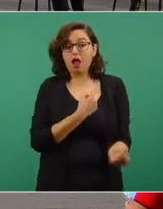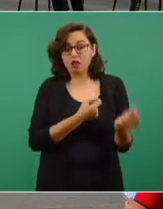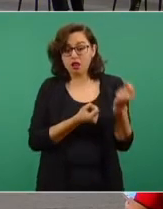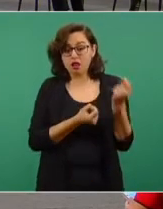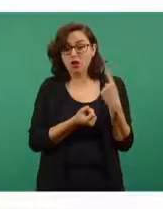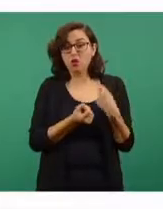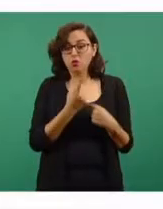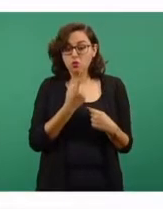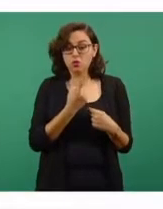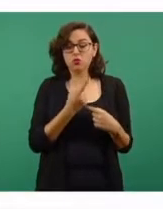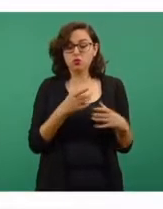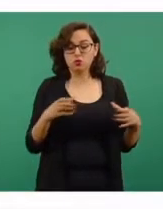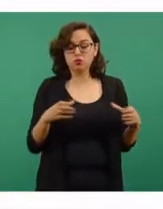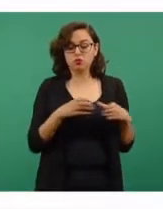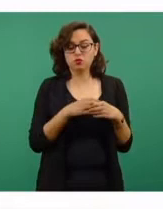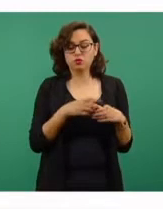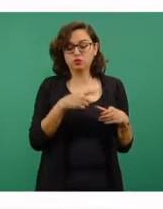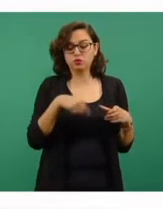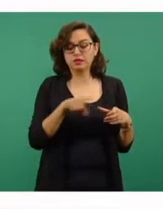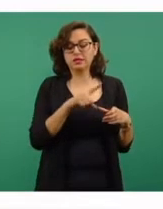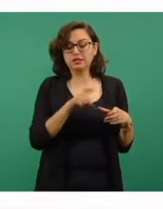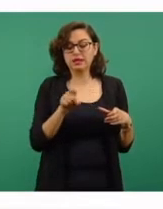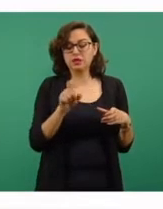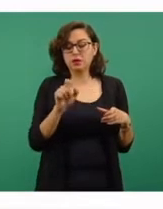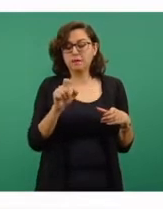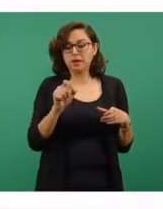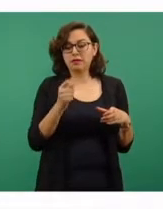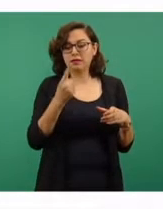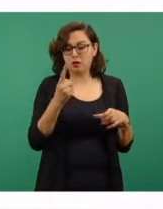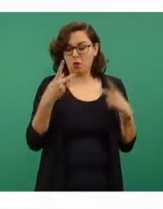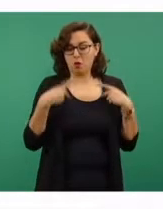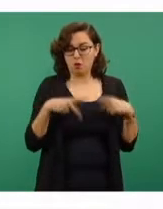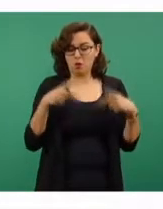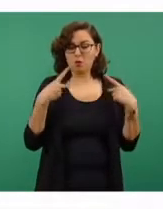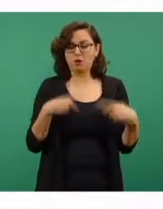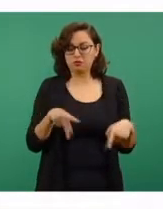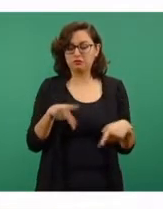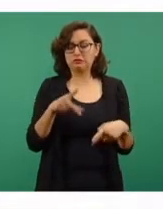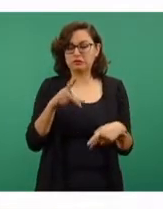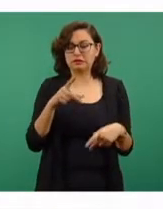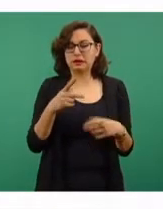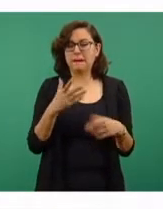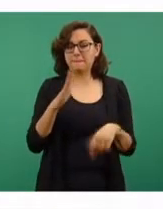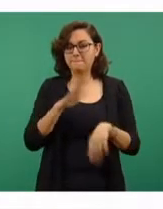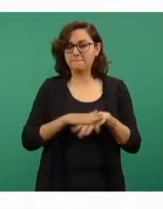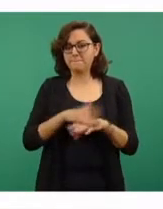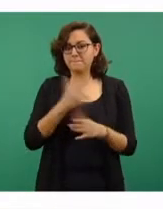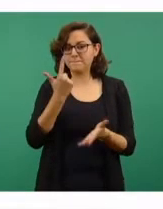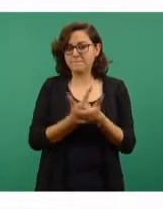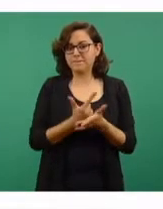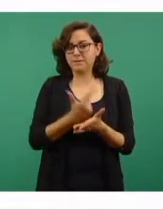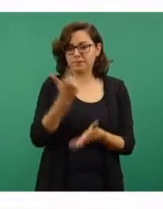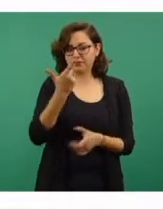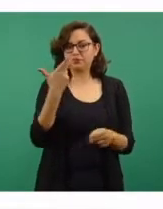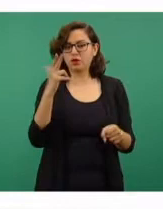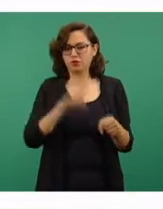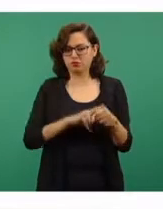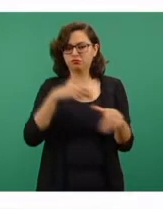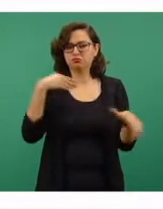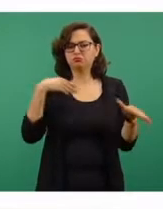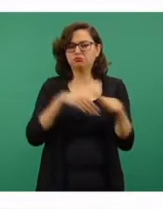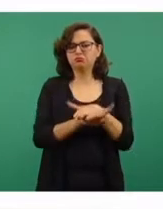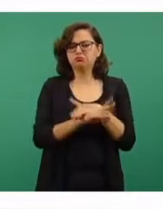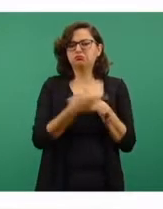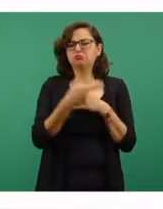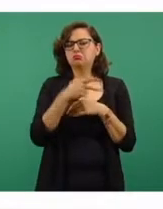son 121 eventos, afortunadamente no han dejado secuelas, no han dejado daño permanente ni han causado